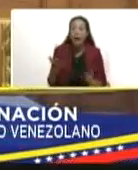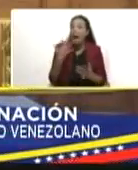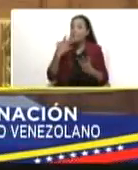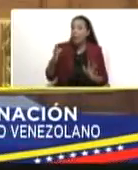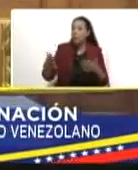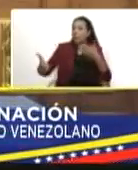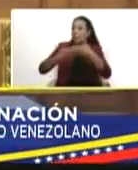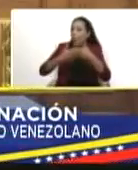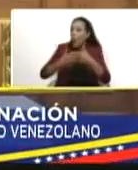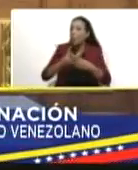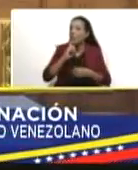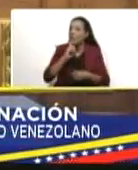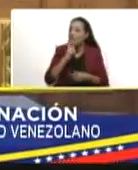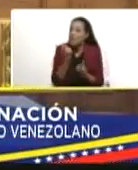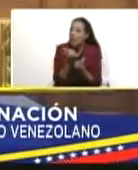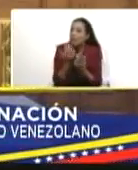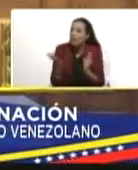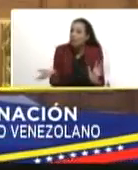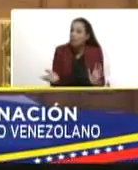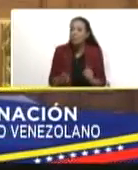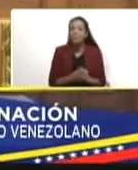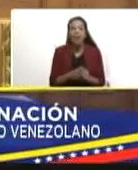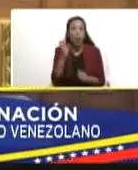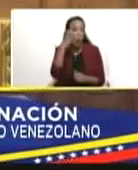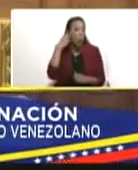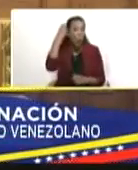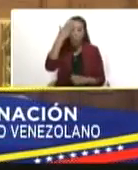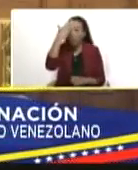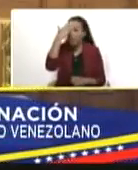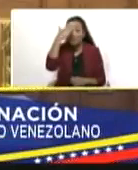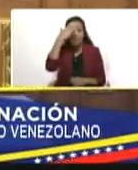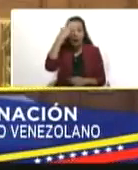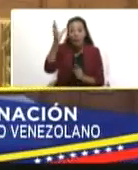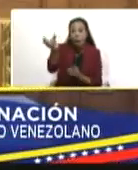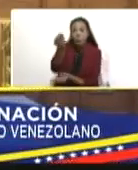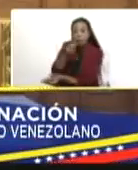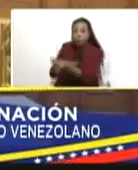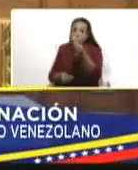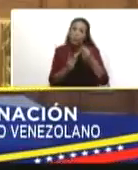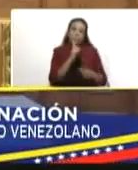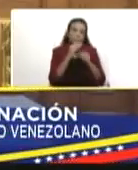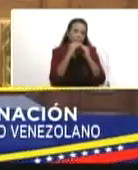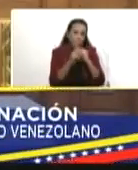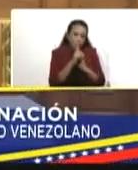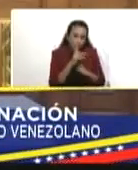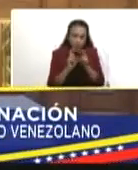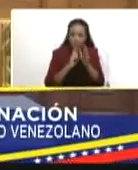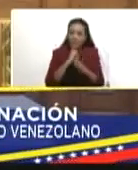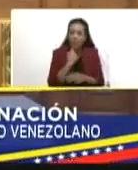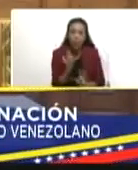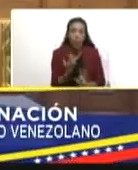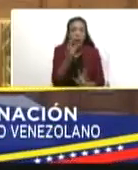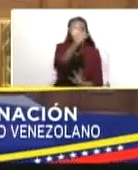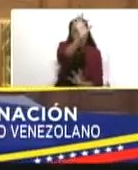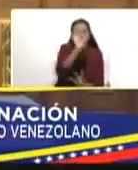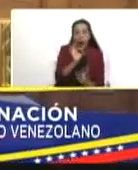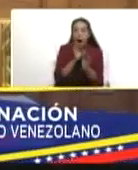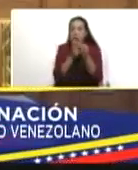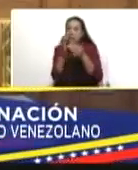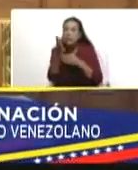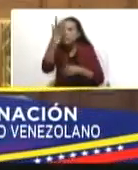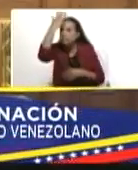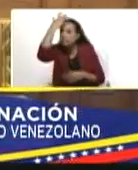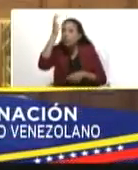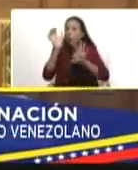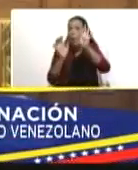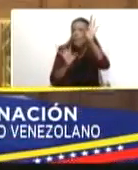del bloqueo los europeos no saben que lo triangul no se lo digan a nadie triangul los aparatos para que la gente